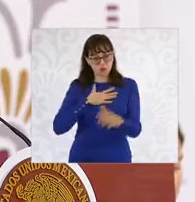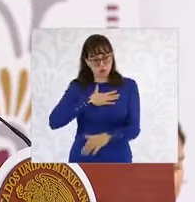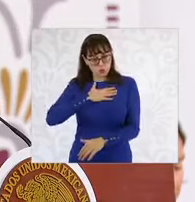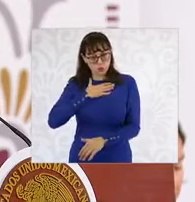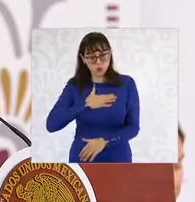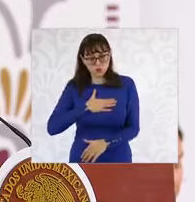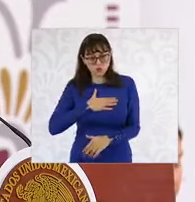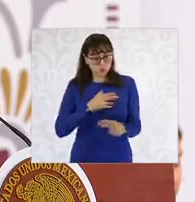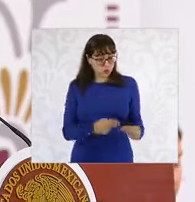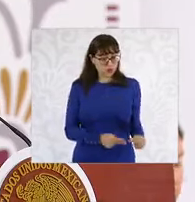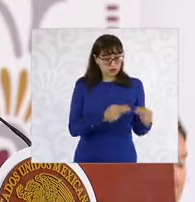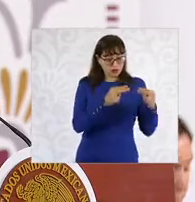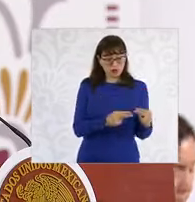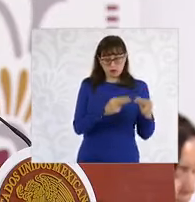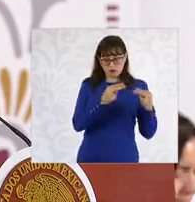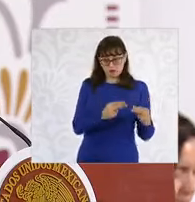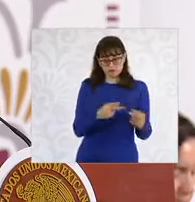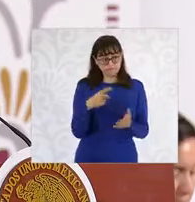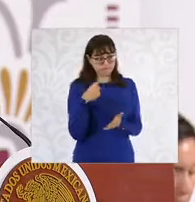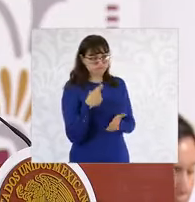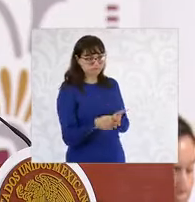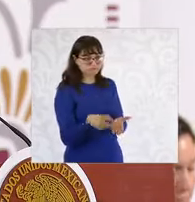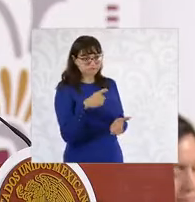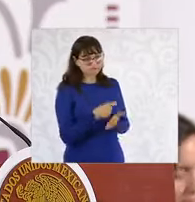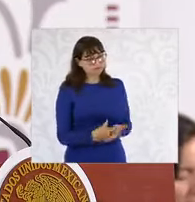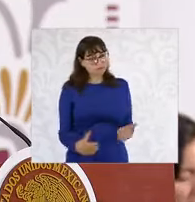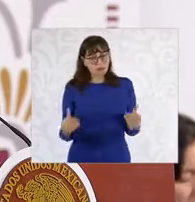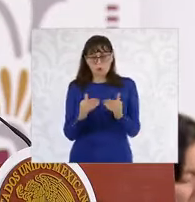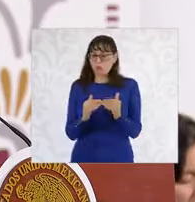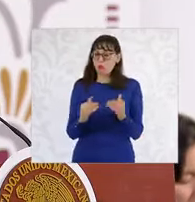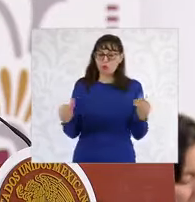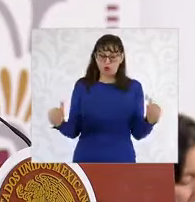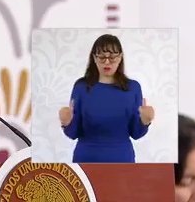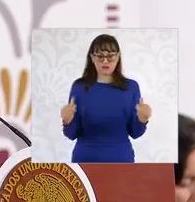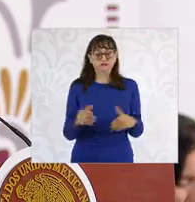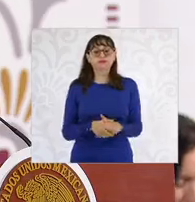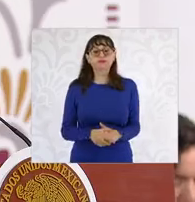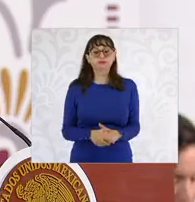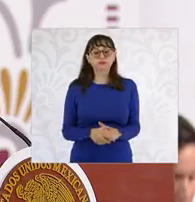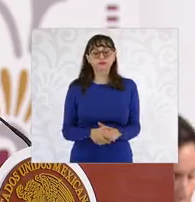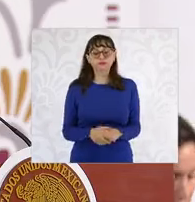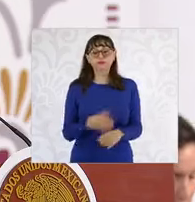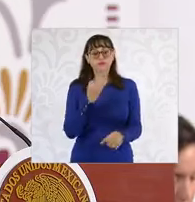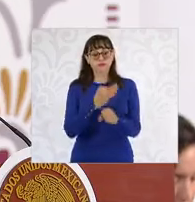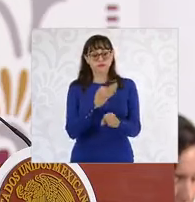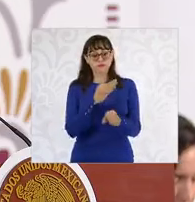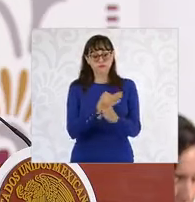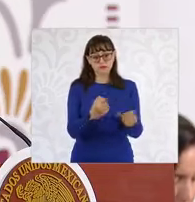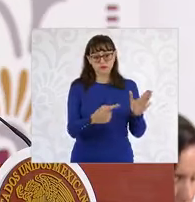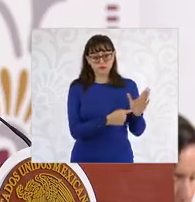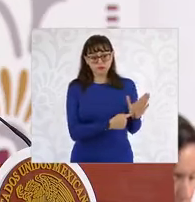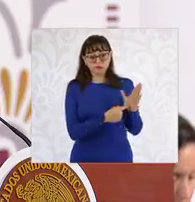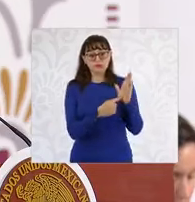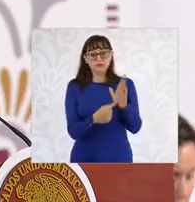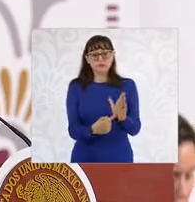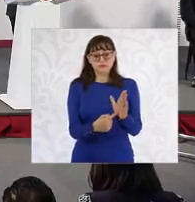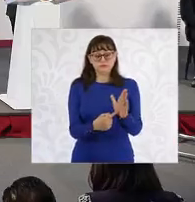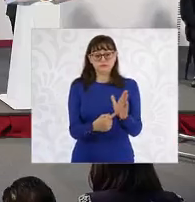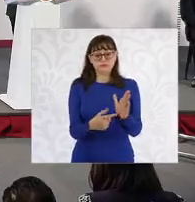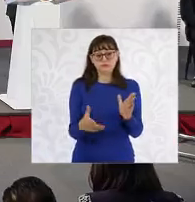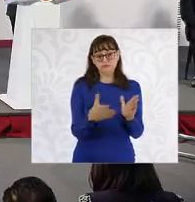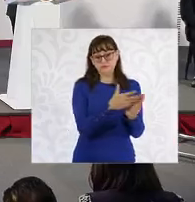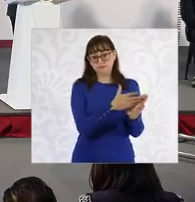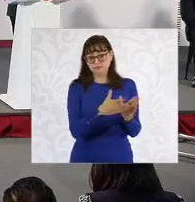entre proveedores y consumidores. Vamos a presentar. En este